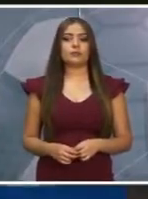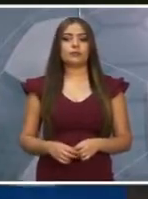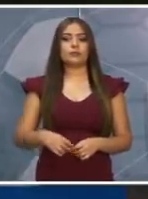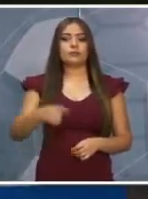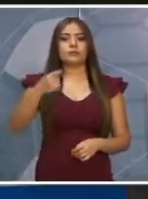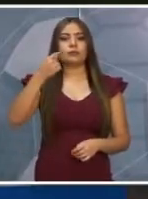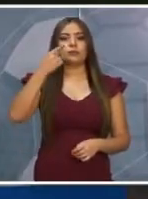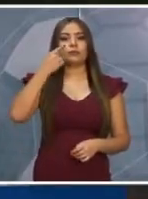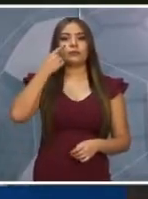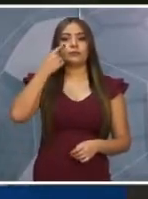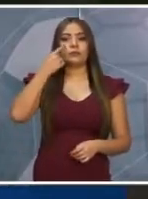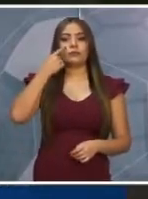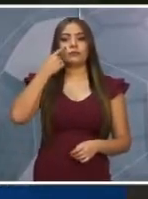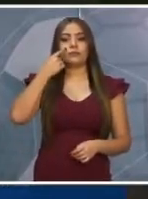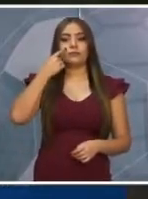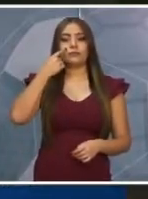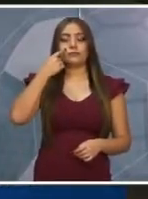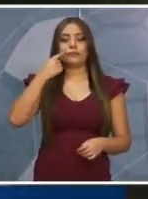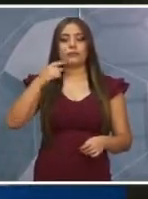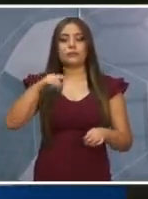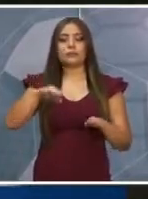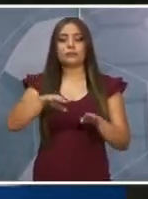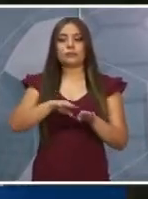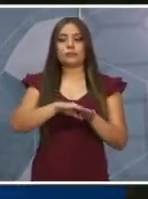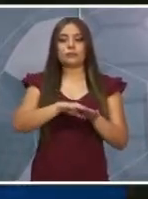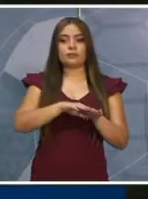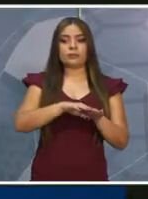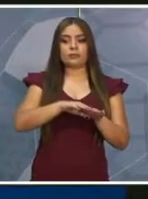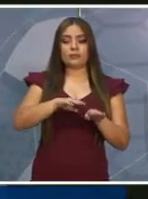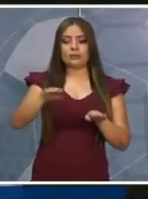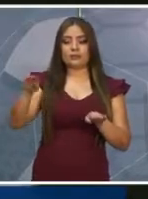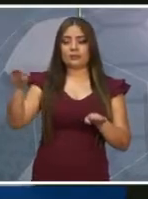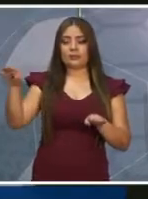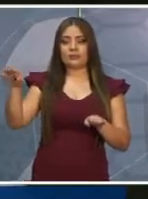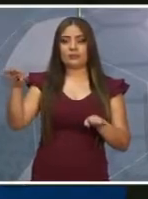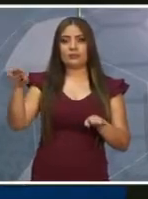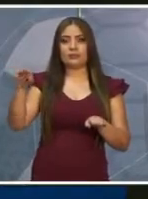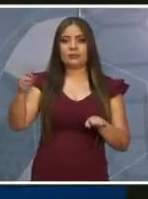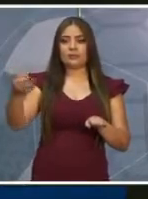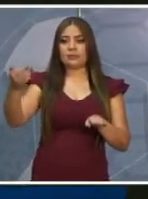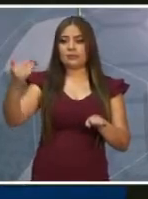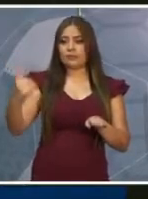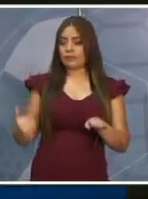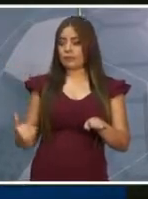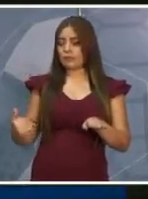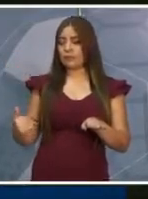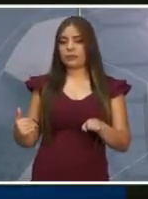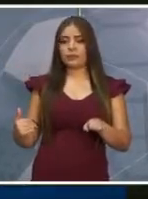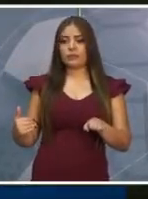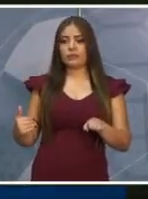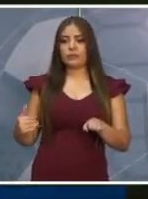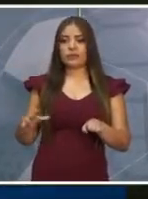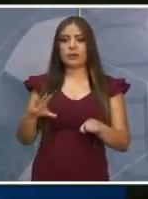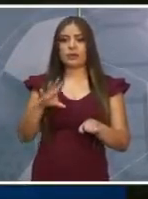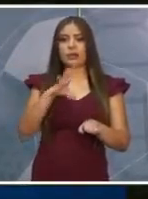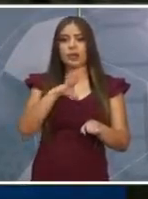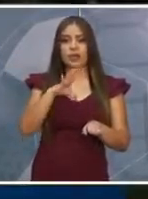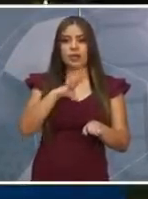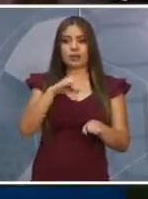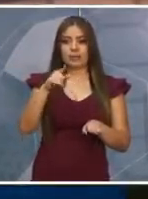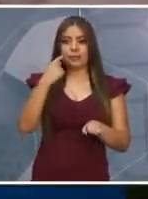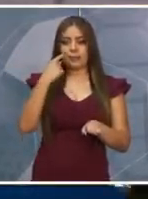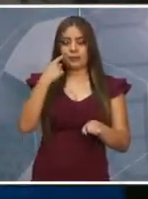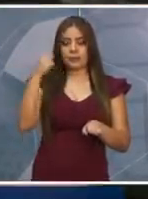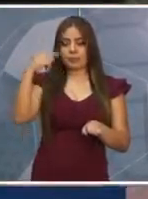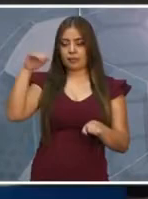parte de la ciclovía y de la trotapista. Existe pues la rampa de descenso, pero la situación